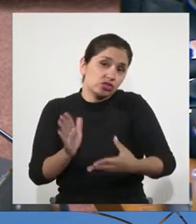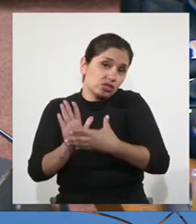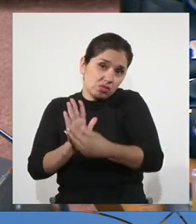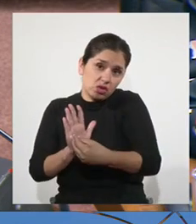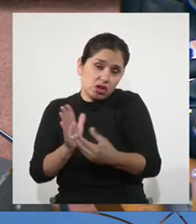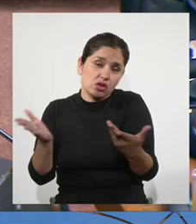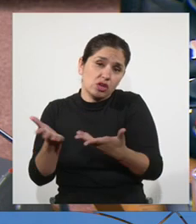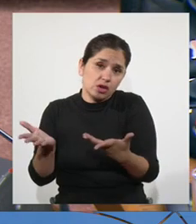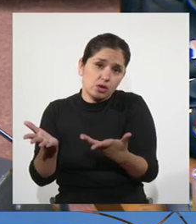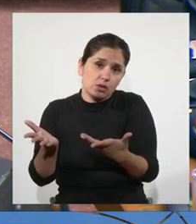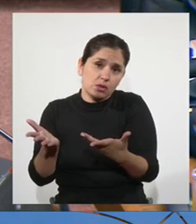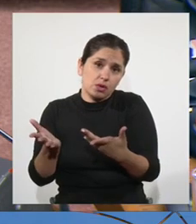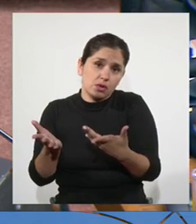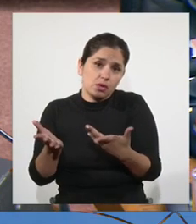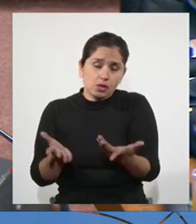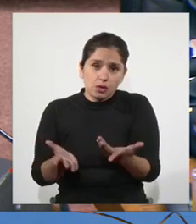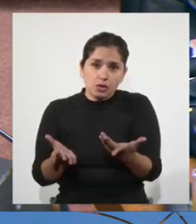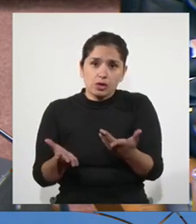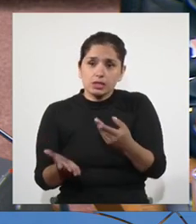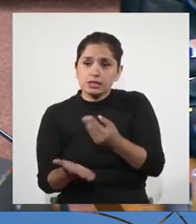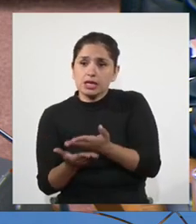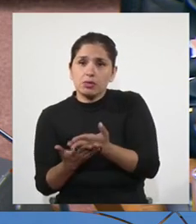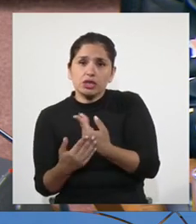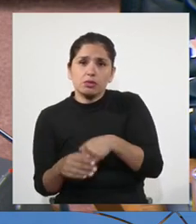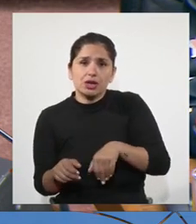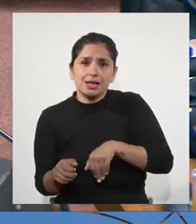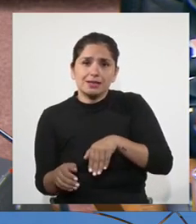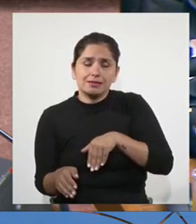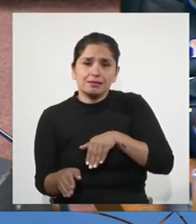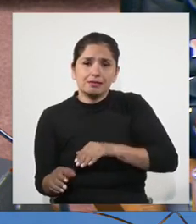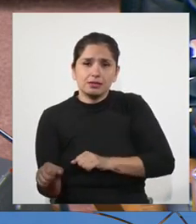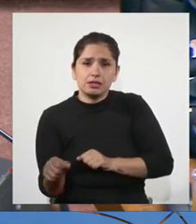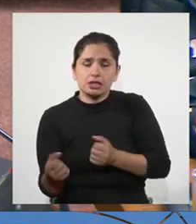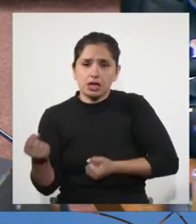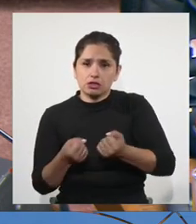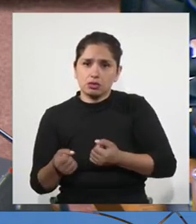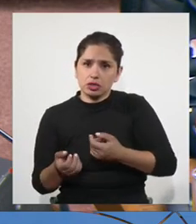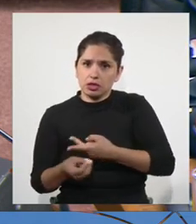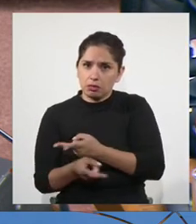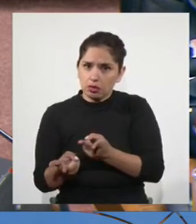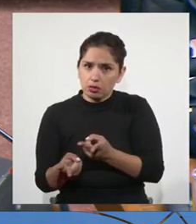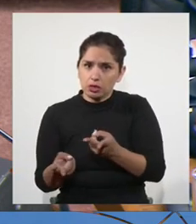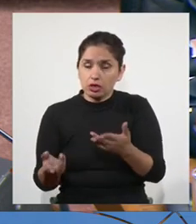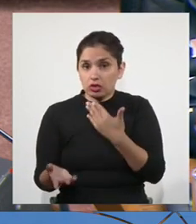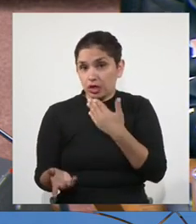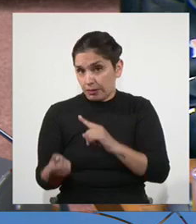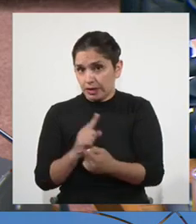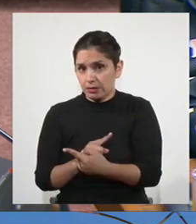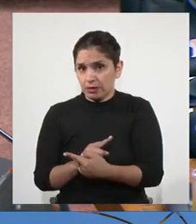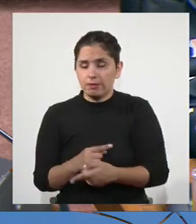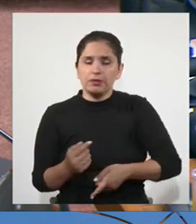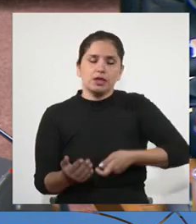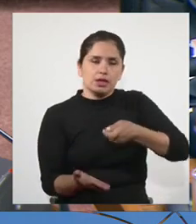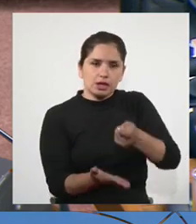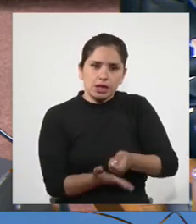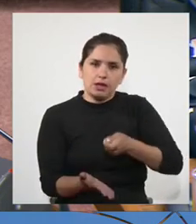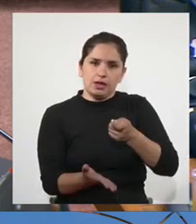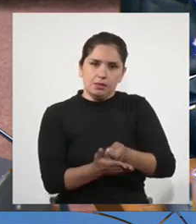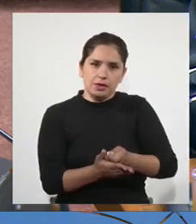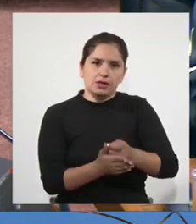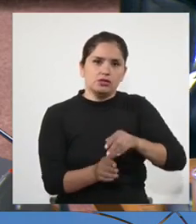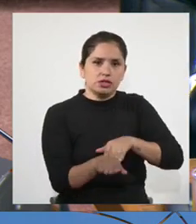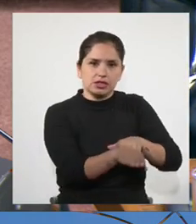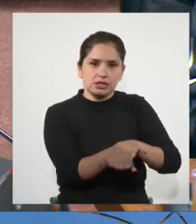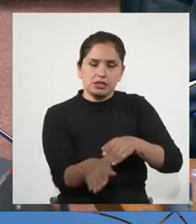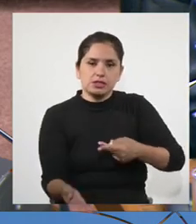cómo se juega el transporte público y por lo tanto que así como cada peso en el Transantiago tenga que invertirse en regiones, que